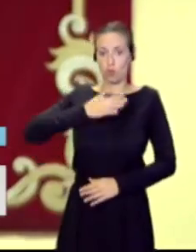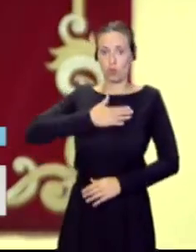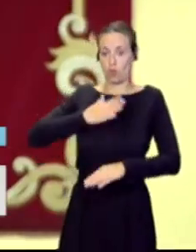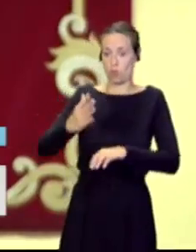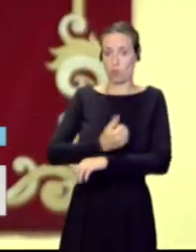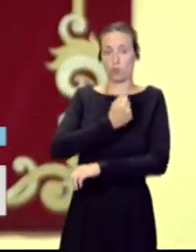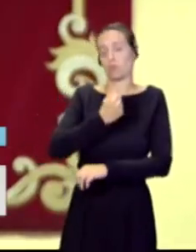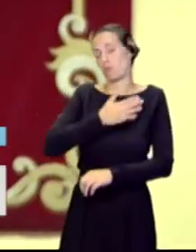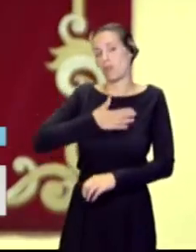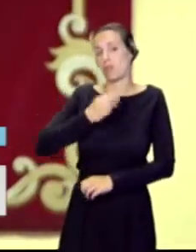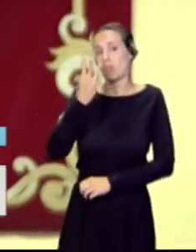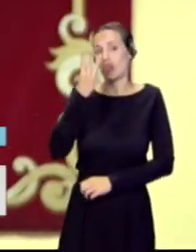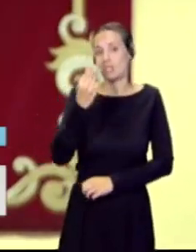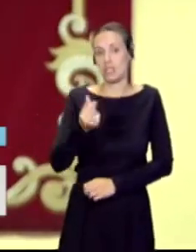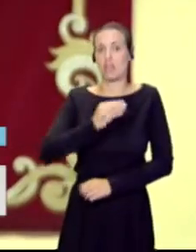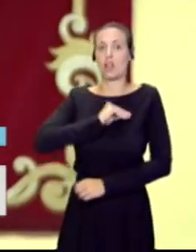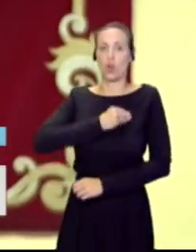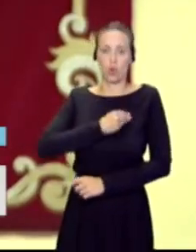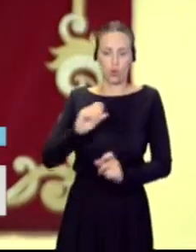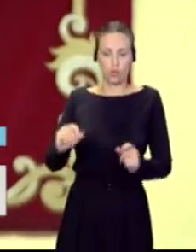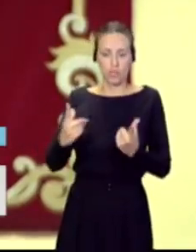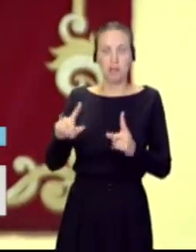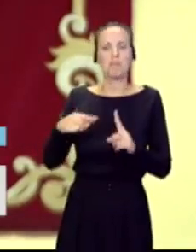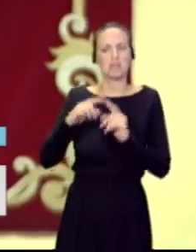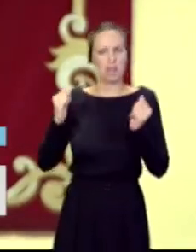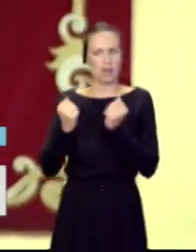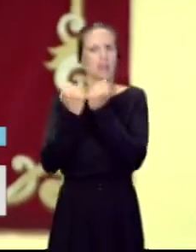estos 3 días de luto y alguna otra acción que veremos en su momento.